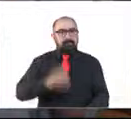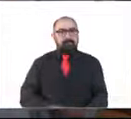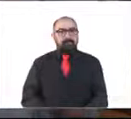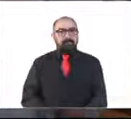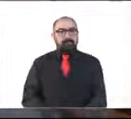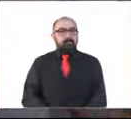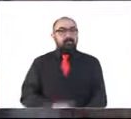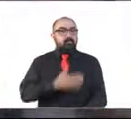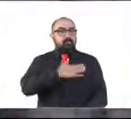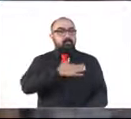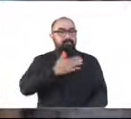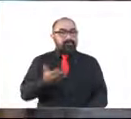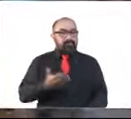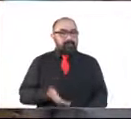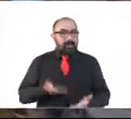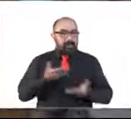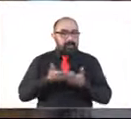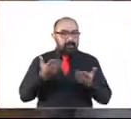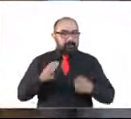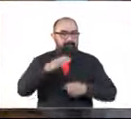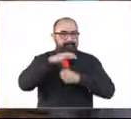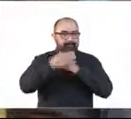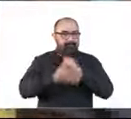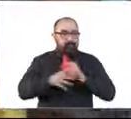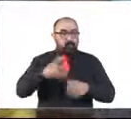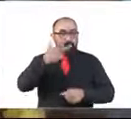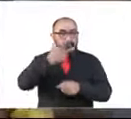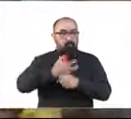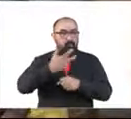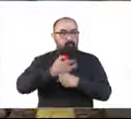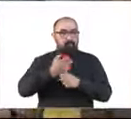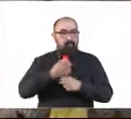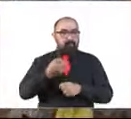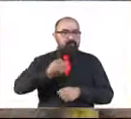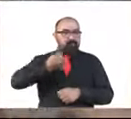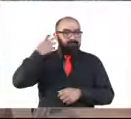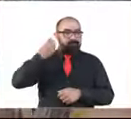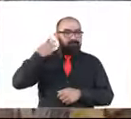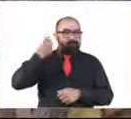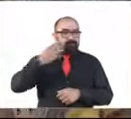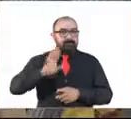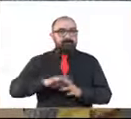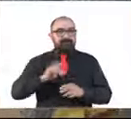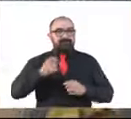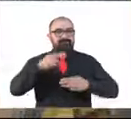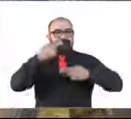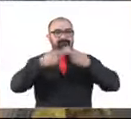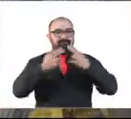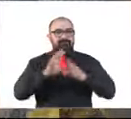Bueno, pues así llegamos al final de este nuestro octavo foro, ya lo decíamos, medio